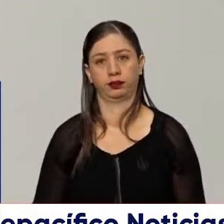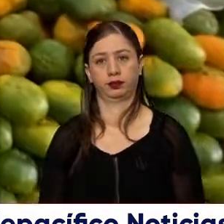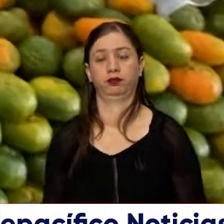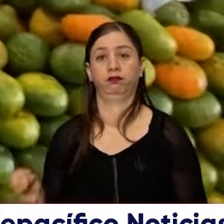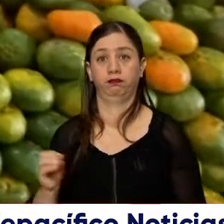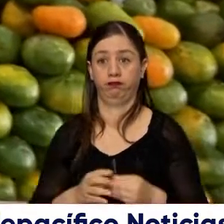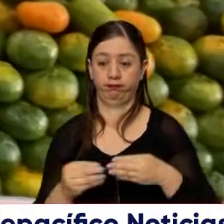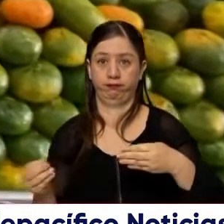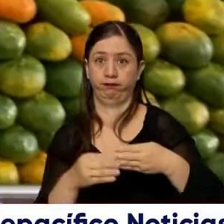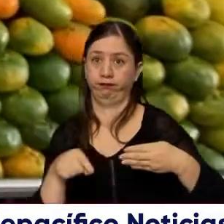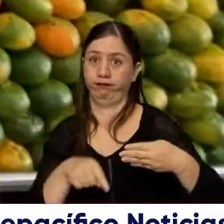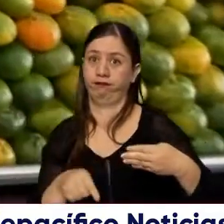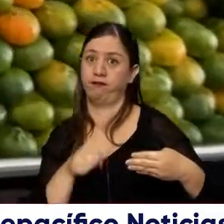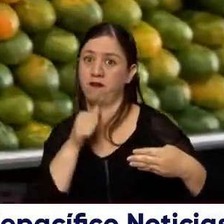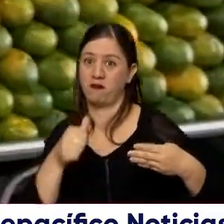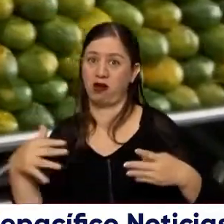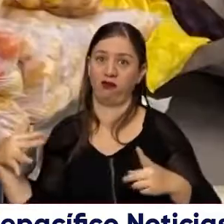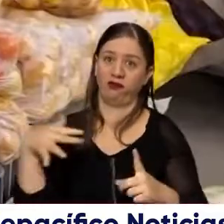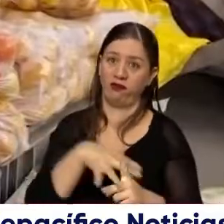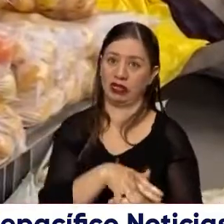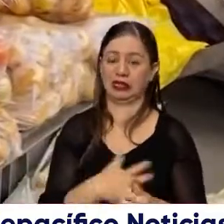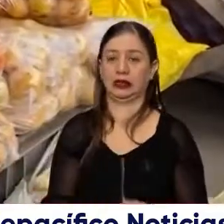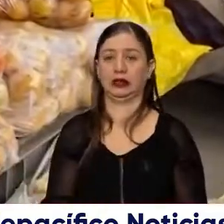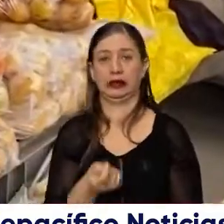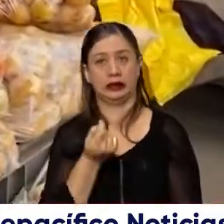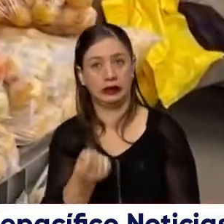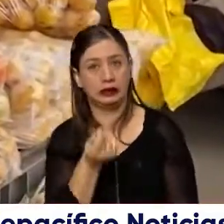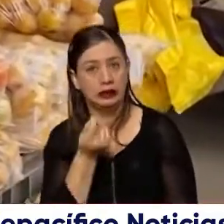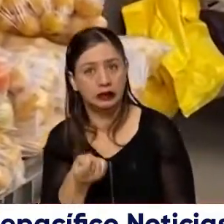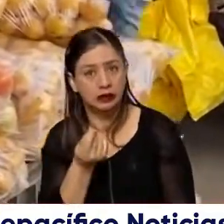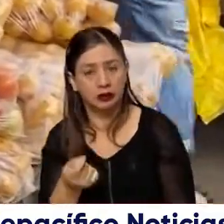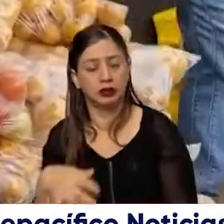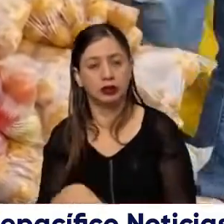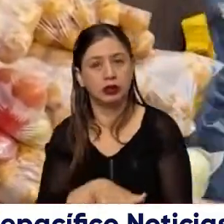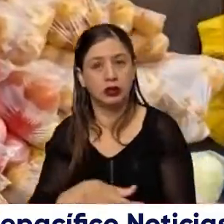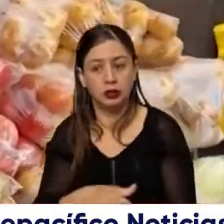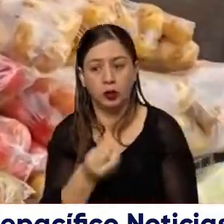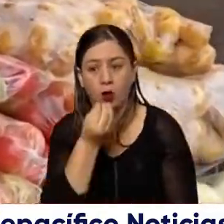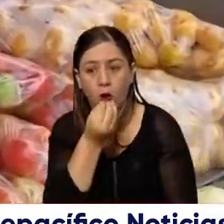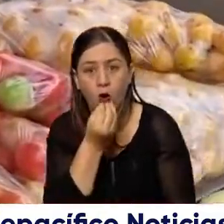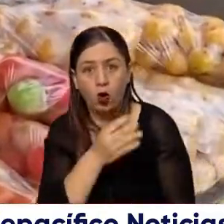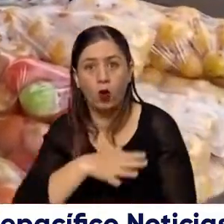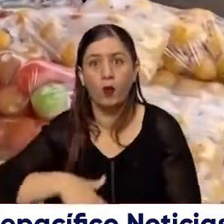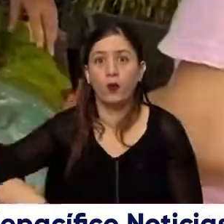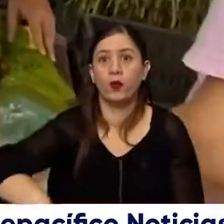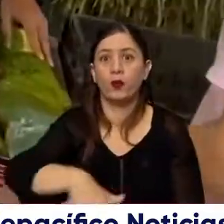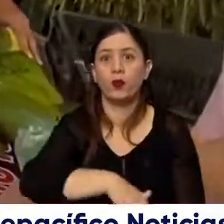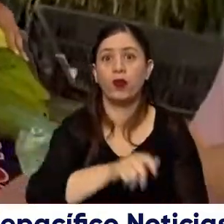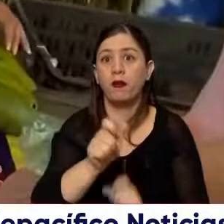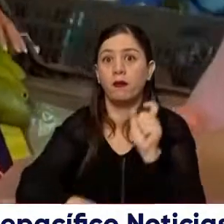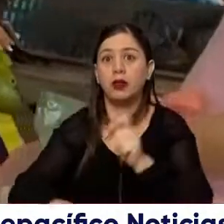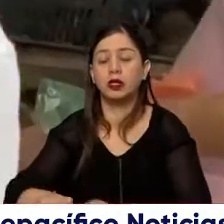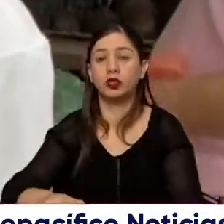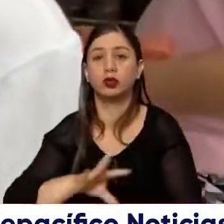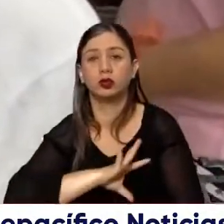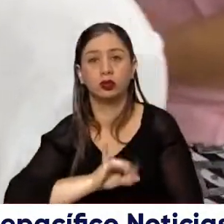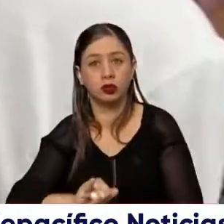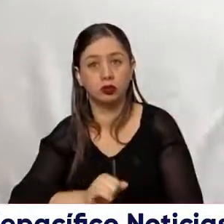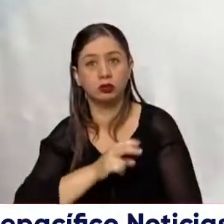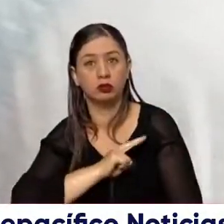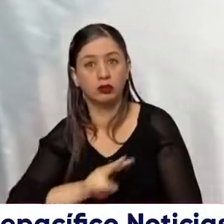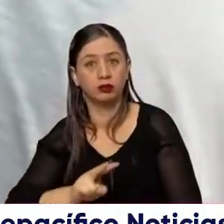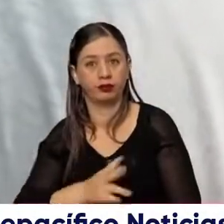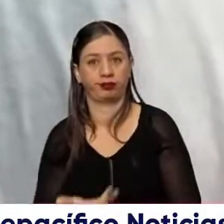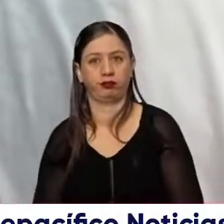divisa. Esta situación está poniendo en grave riesgo no solamente la seguridad alimentaria de millones de caleños y vallecaucanos que